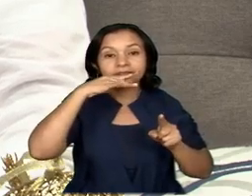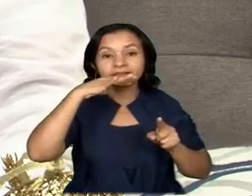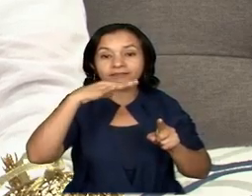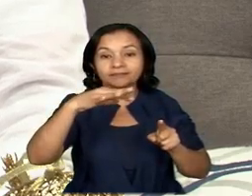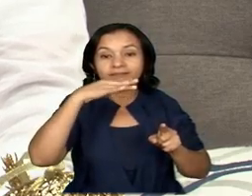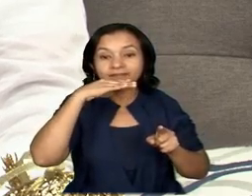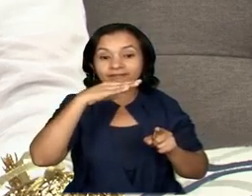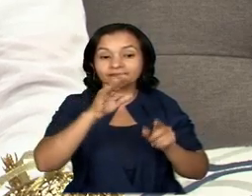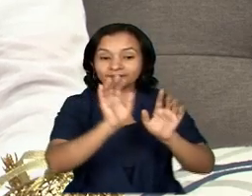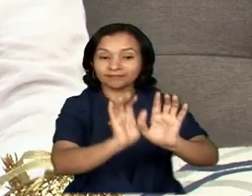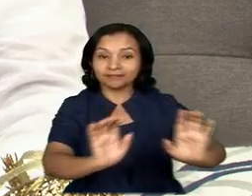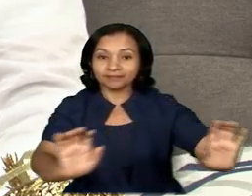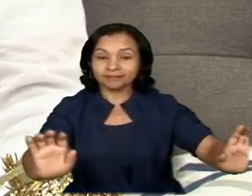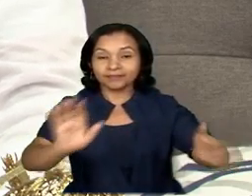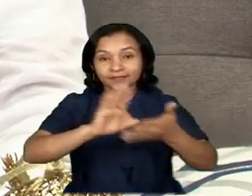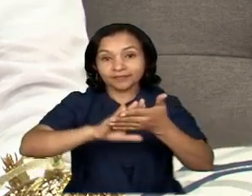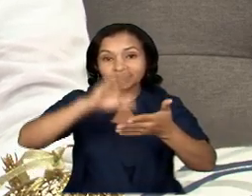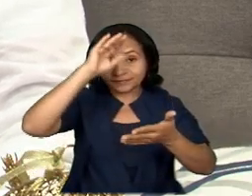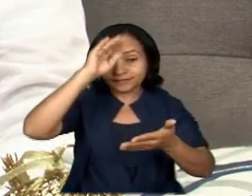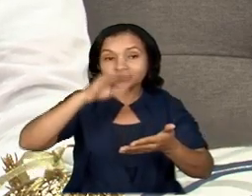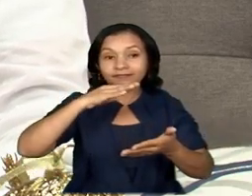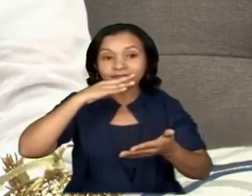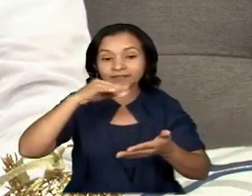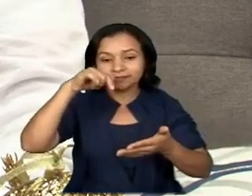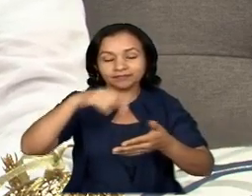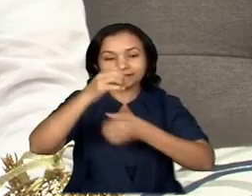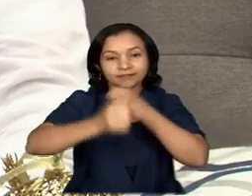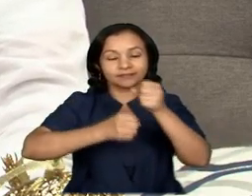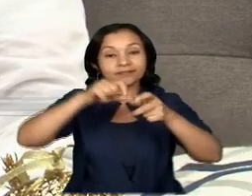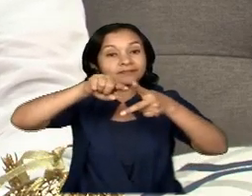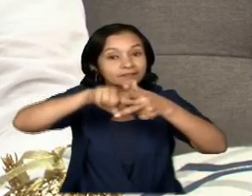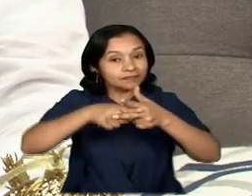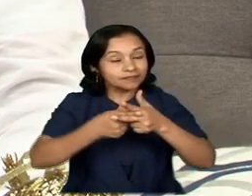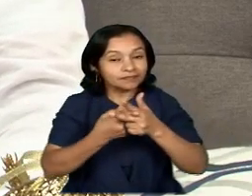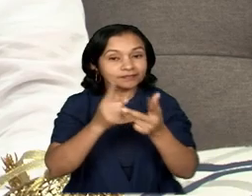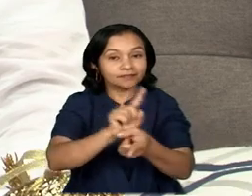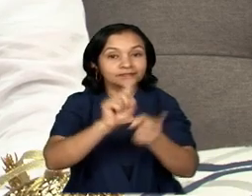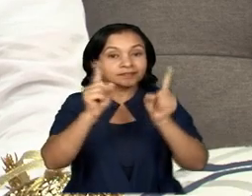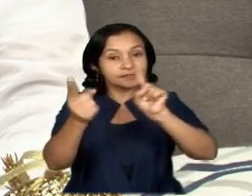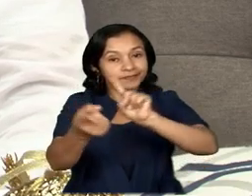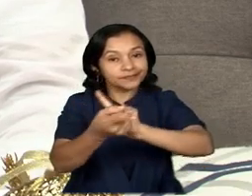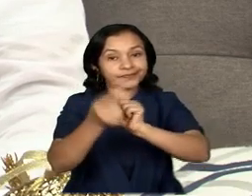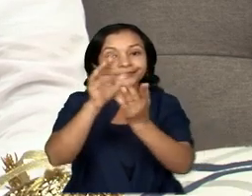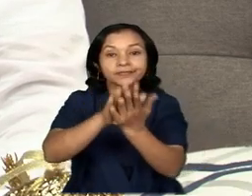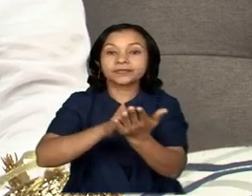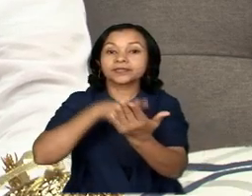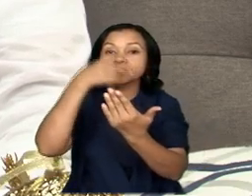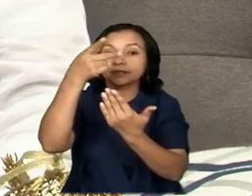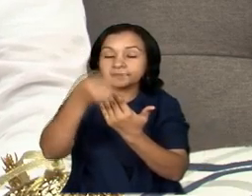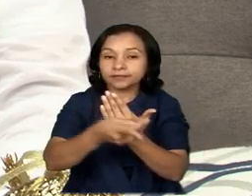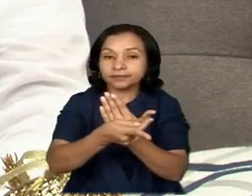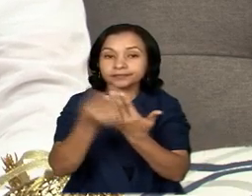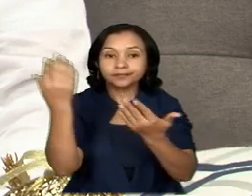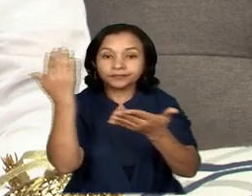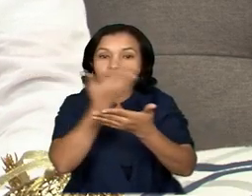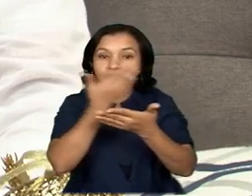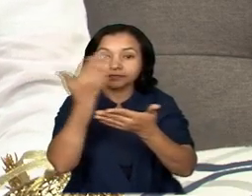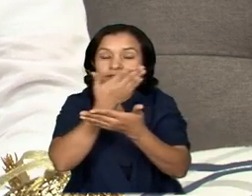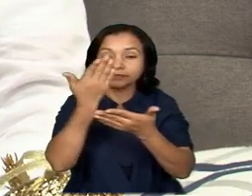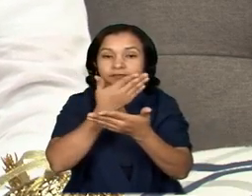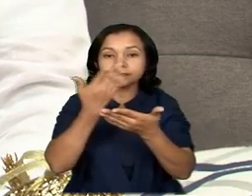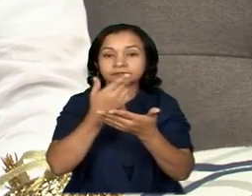Hemos mencionado que esto se introdujo este año como parte de la transformación curricular de los programas de estudio y se